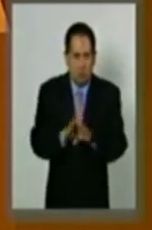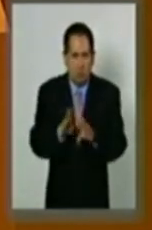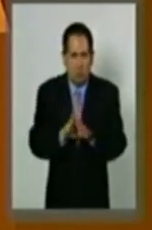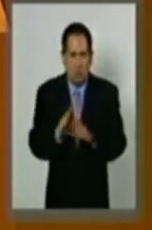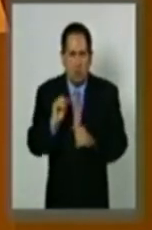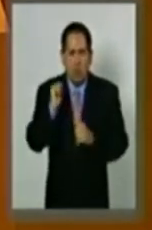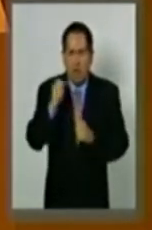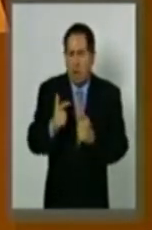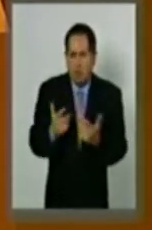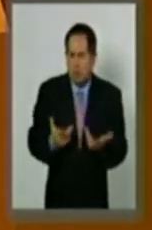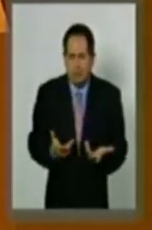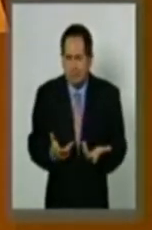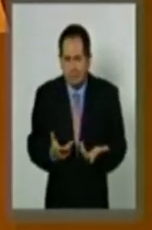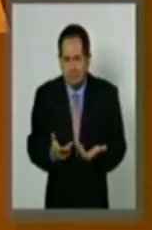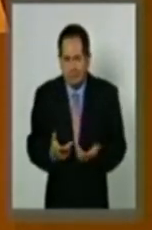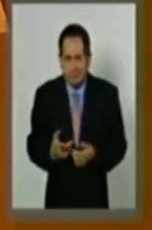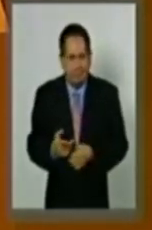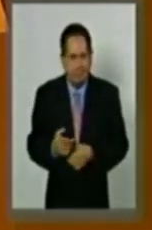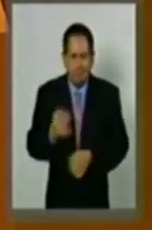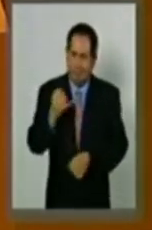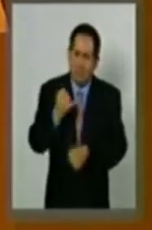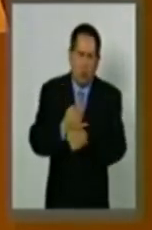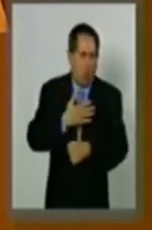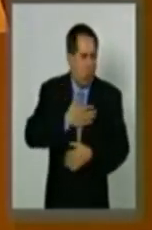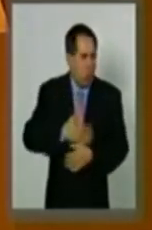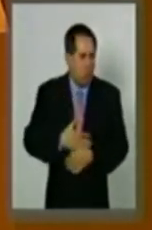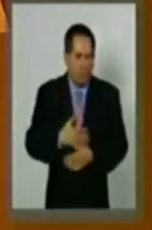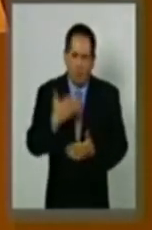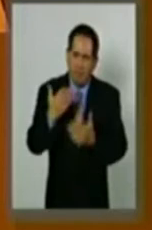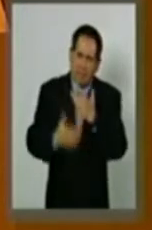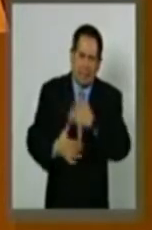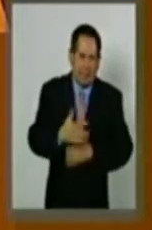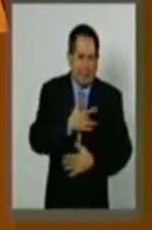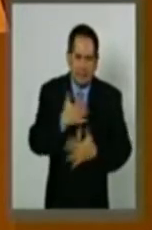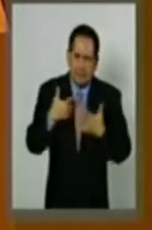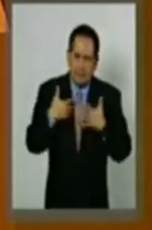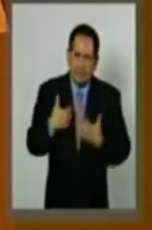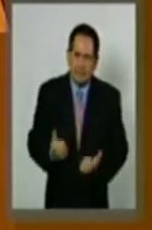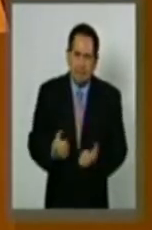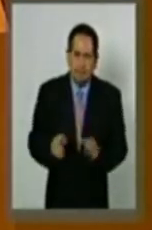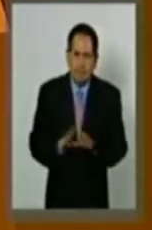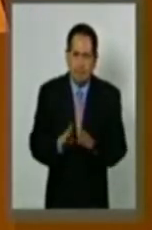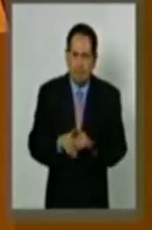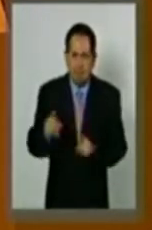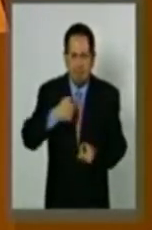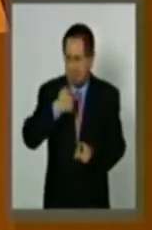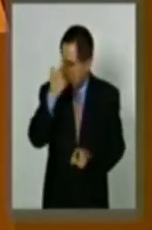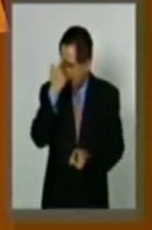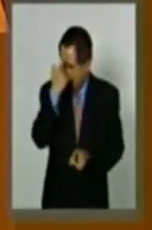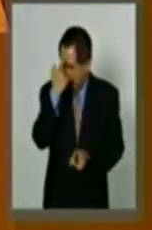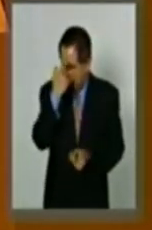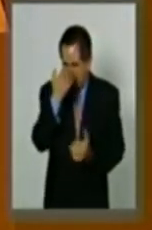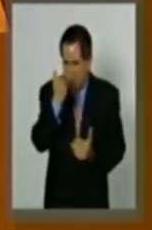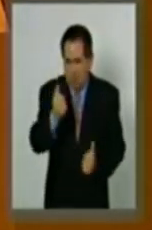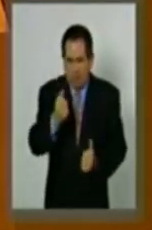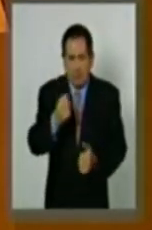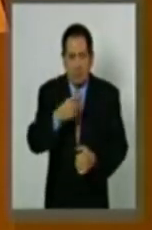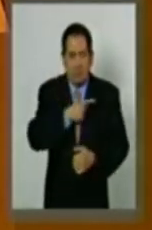algo que realmente es inhumano y con muy poca conciencia del